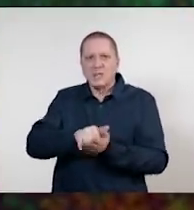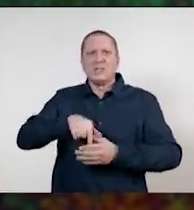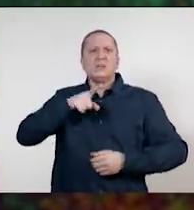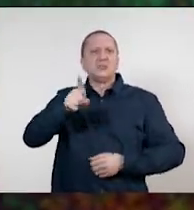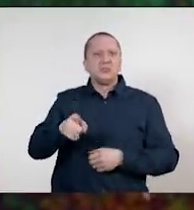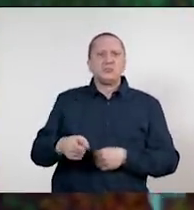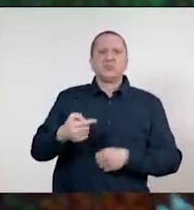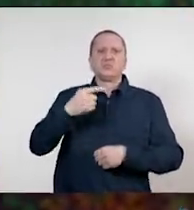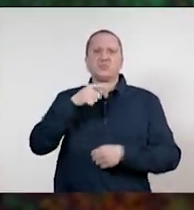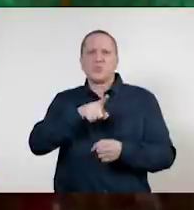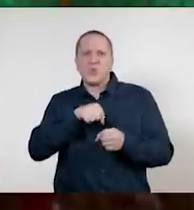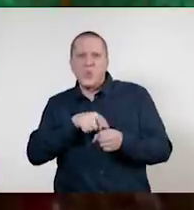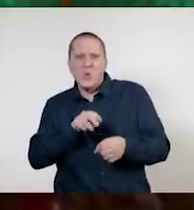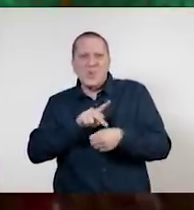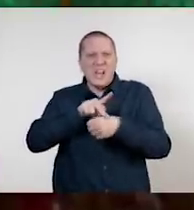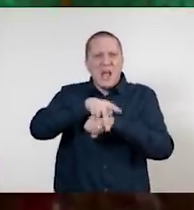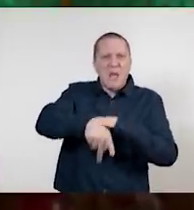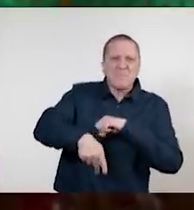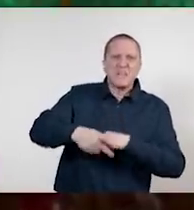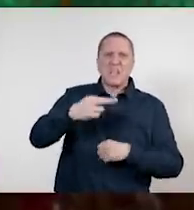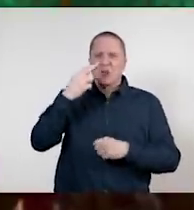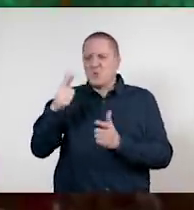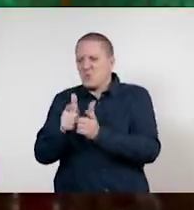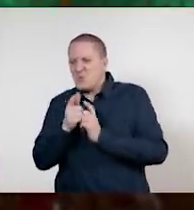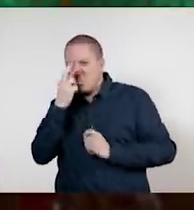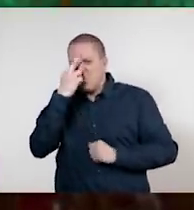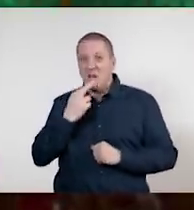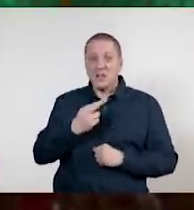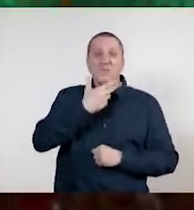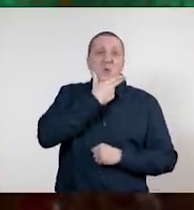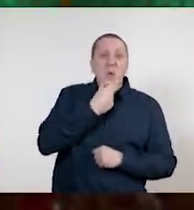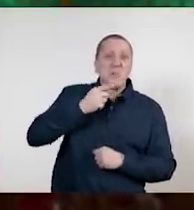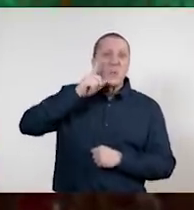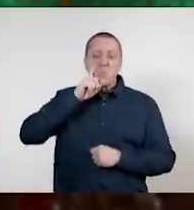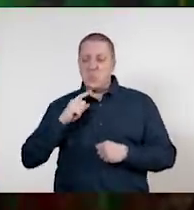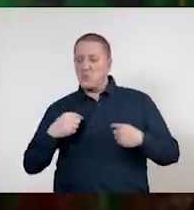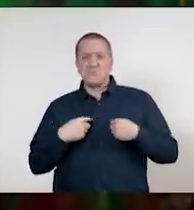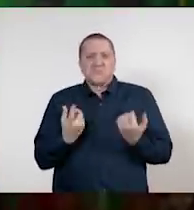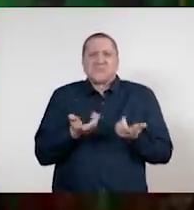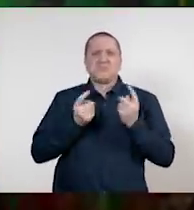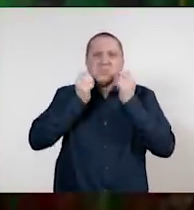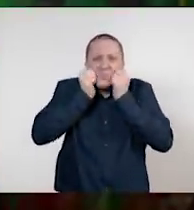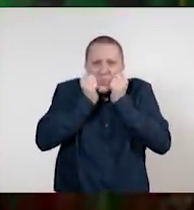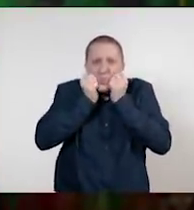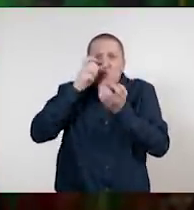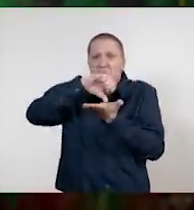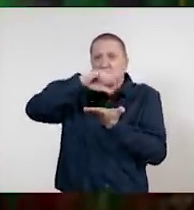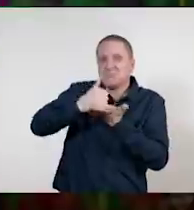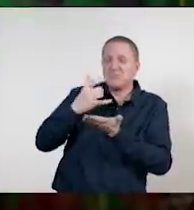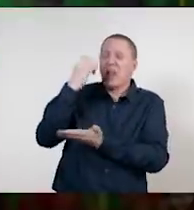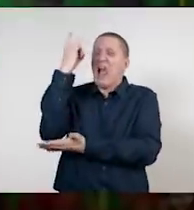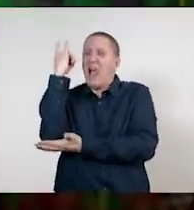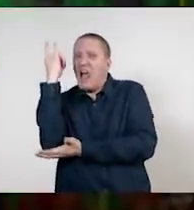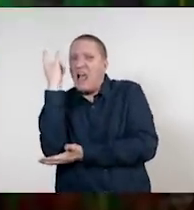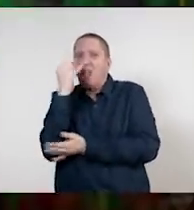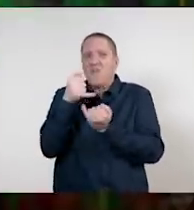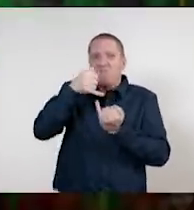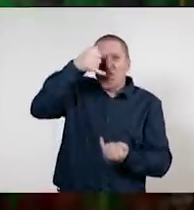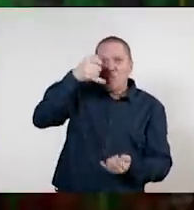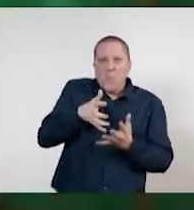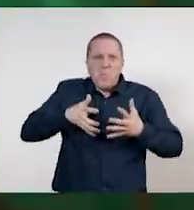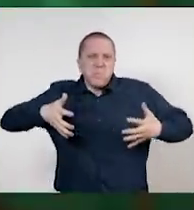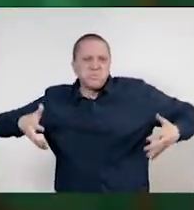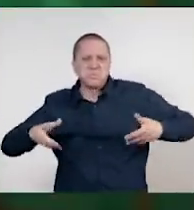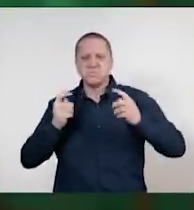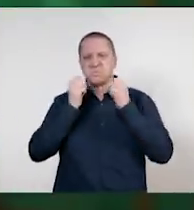importa el color de tu piel o tu raza. Tampoco importa si eres hombre o mujer como yo. si eres alto o bajo, flaco o